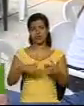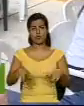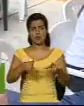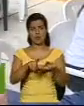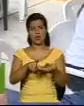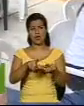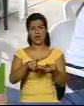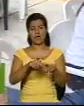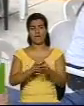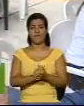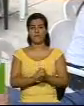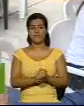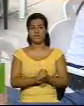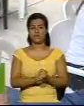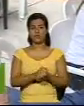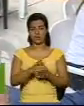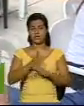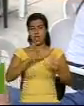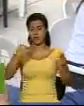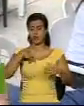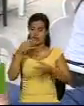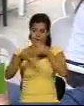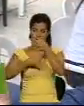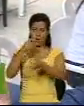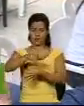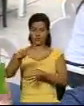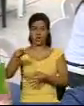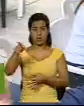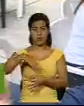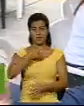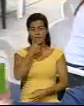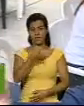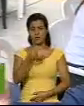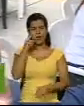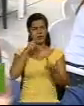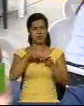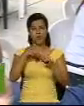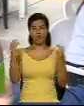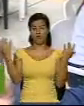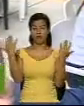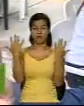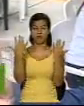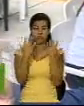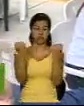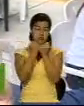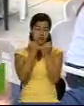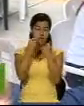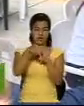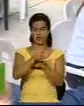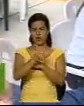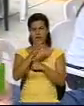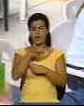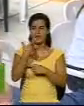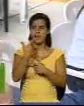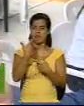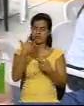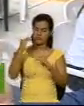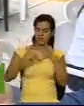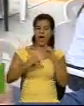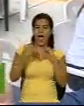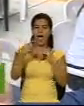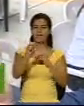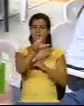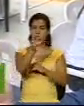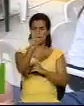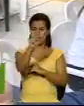de registro. Es una orientación que nosotros le damos para que los centros no se colapsen, que son 90 días, 3